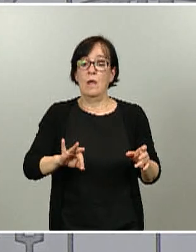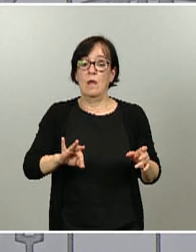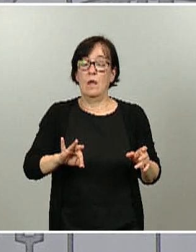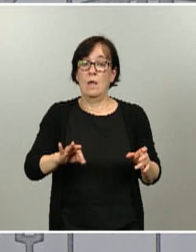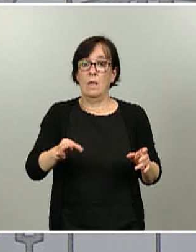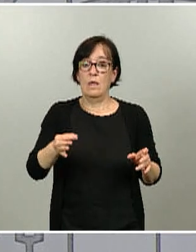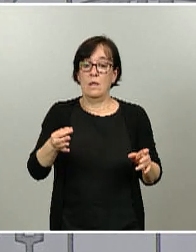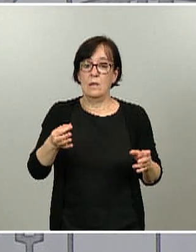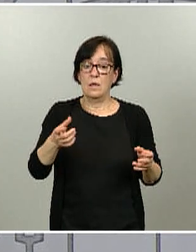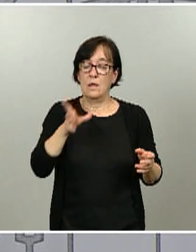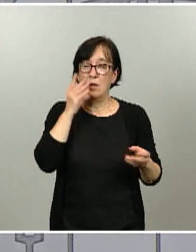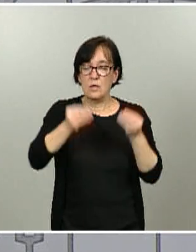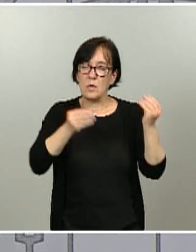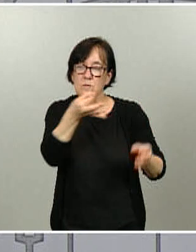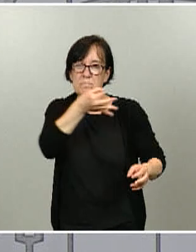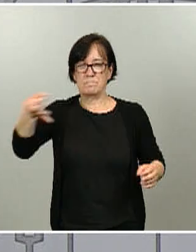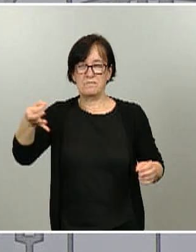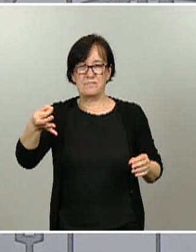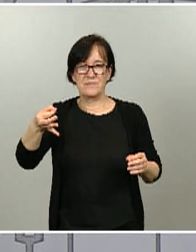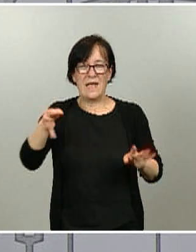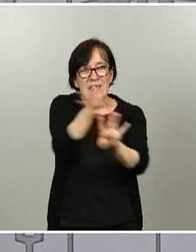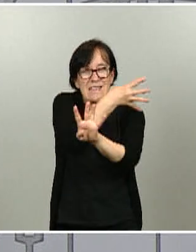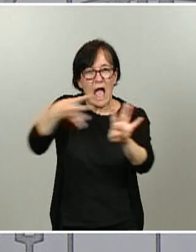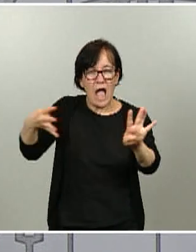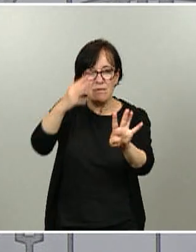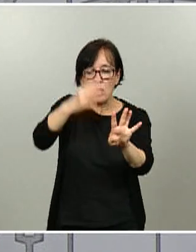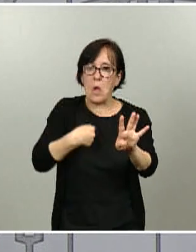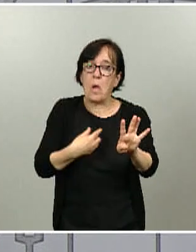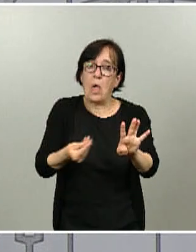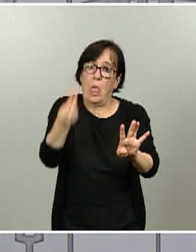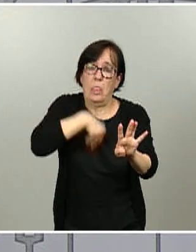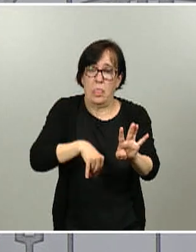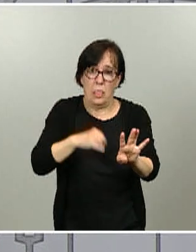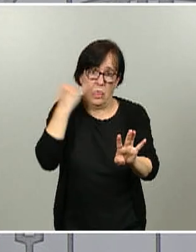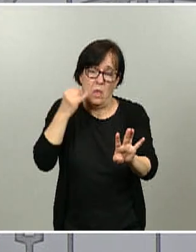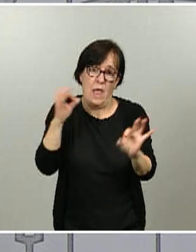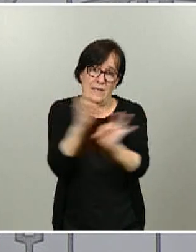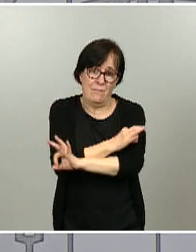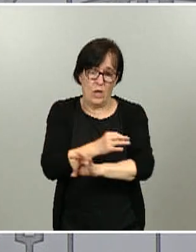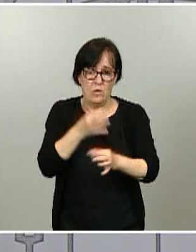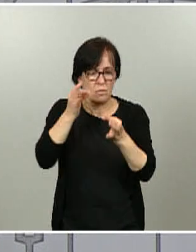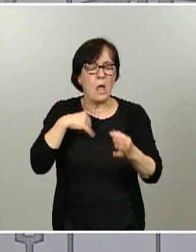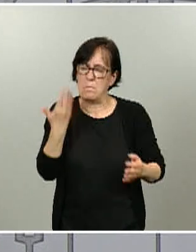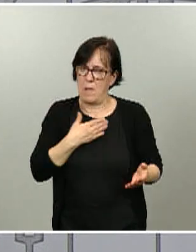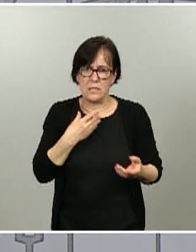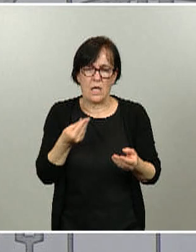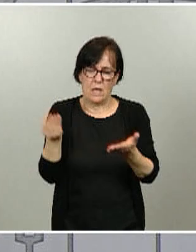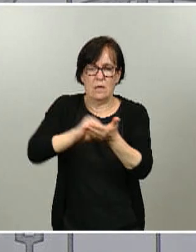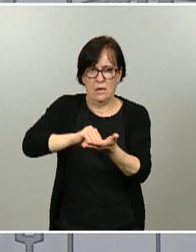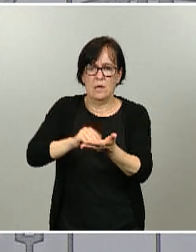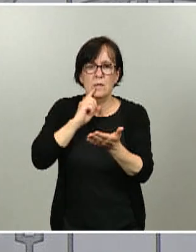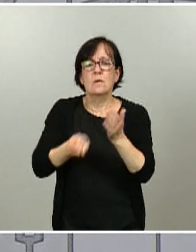utilizado correctamente alguna de las tablas o nos hayamos equivocado en los datos. Si esto es así, mañana se corregirá y aparecerá en el total de